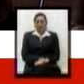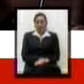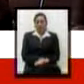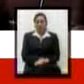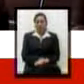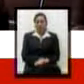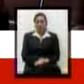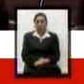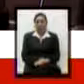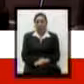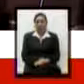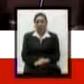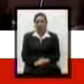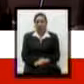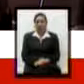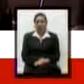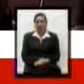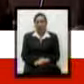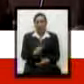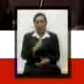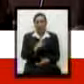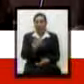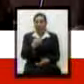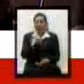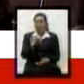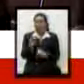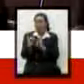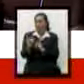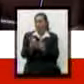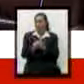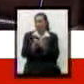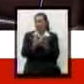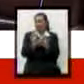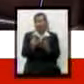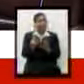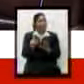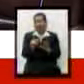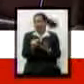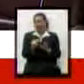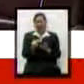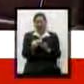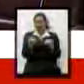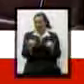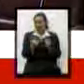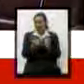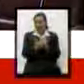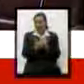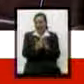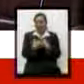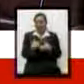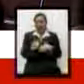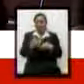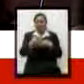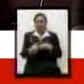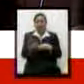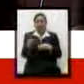Yo quisiera, señor presidente, establecer y dejar muy claro que no se trata en esta ley de ampliar